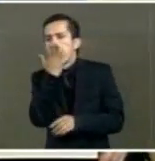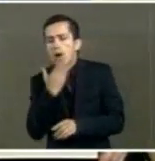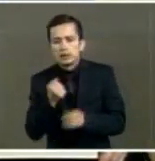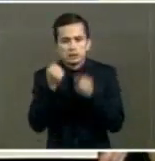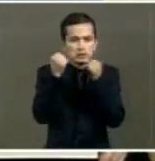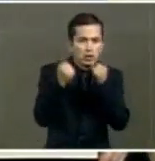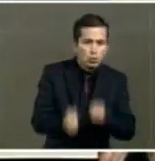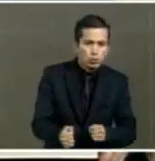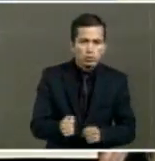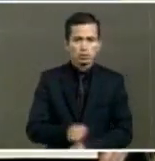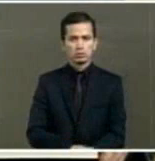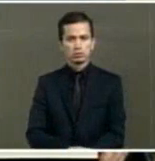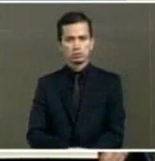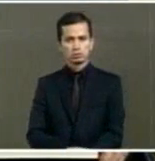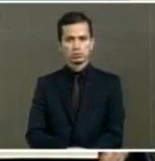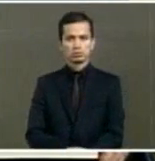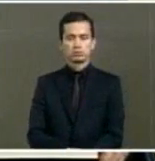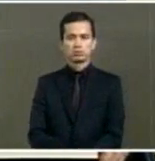inseguridad.